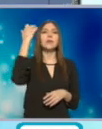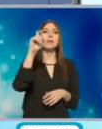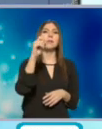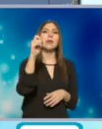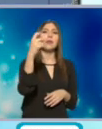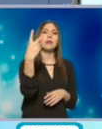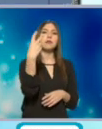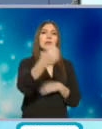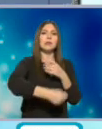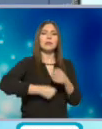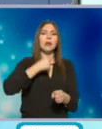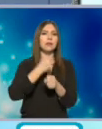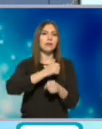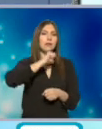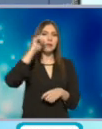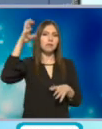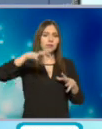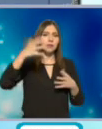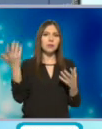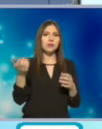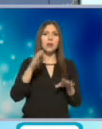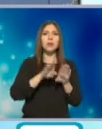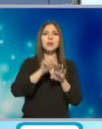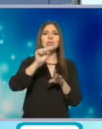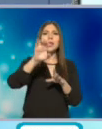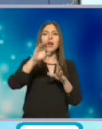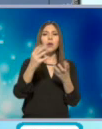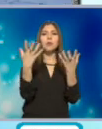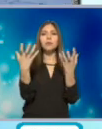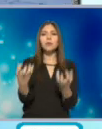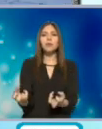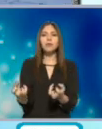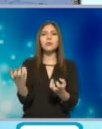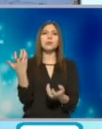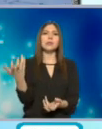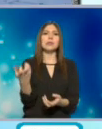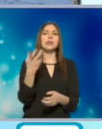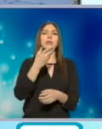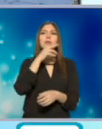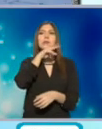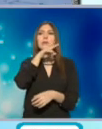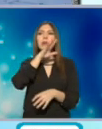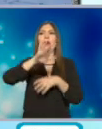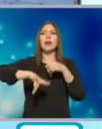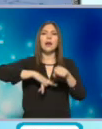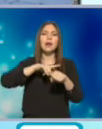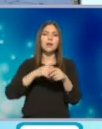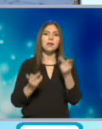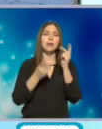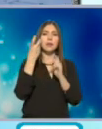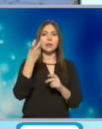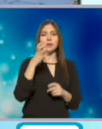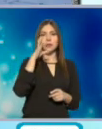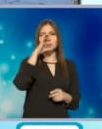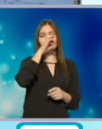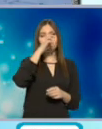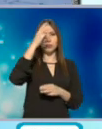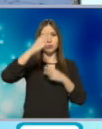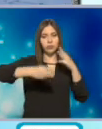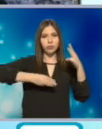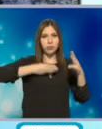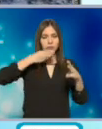Así es. Entonces hay una sequía tremenda. Entonces, y esto afecta a plantas, animales y al ser humano, evidentemente. Estamos hablando entonces que este calentamiento global